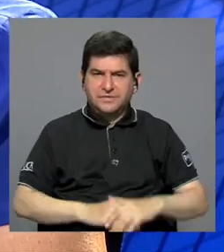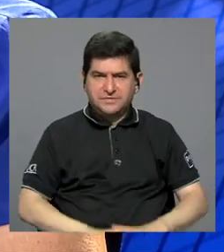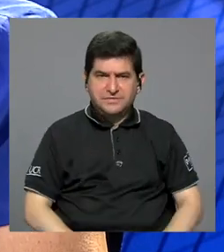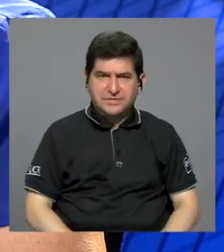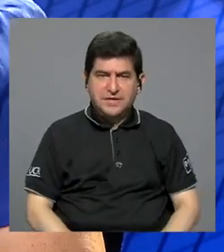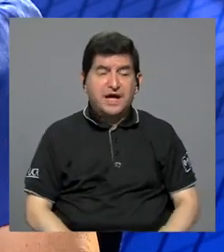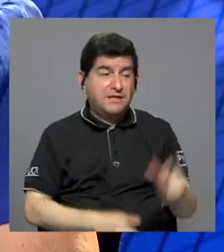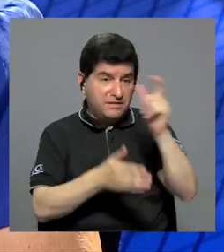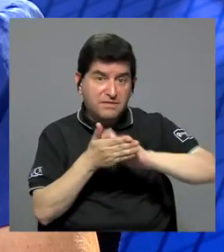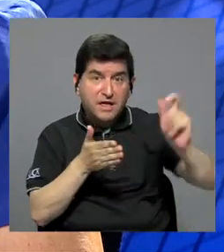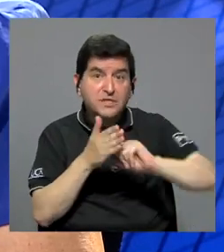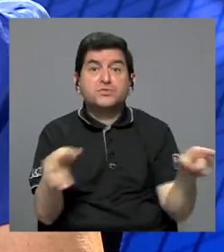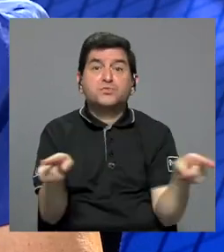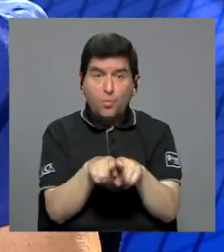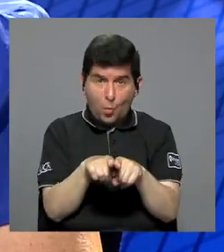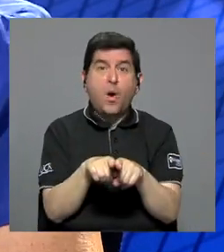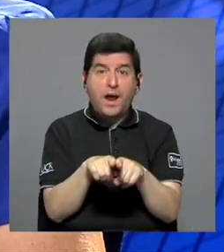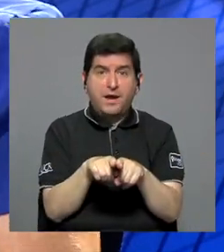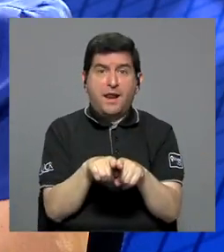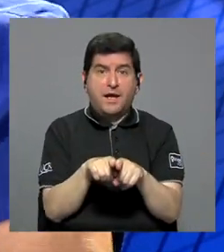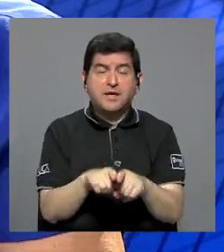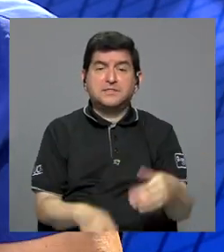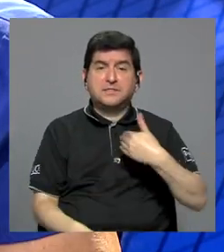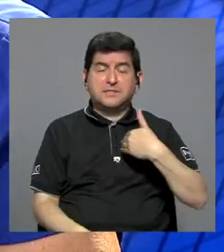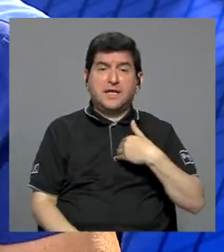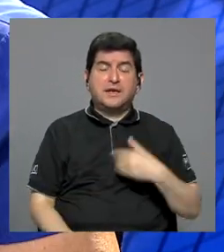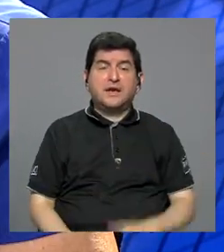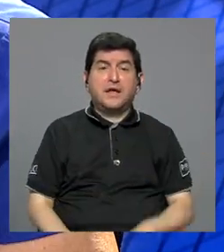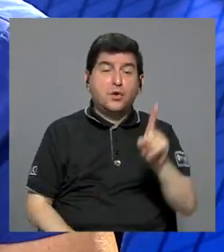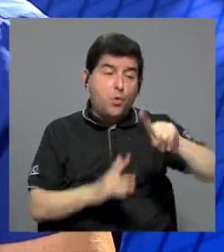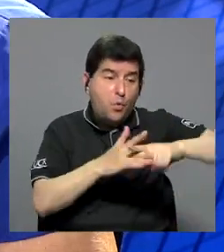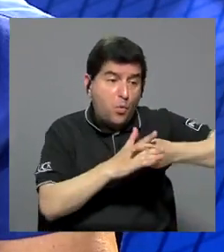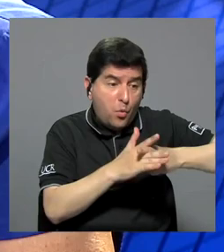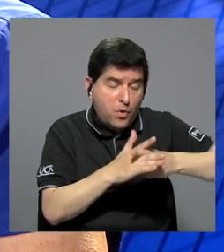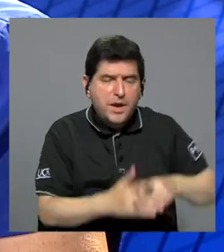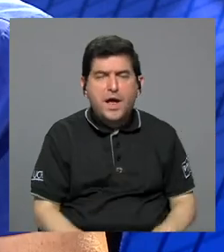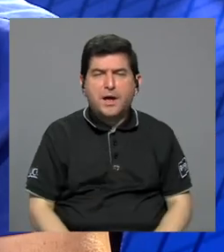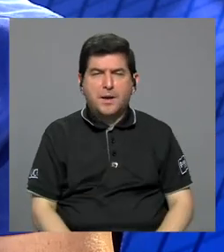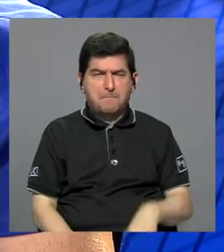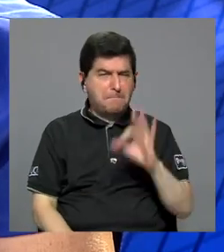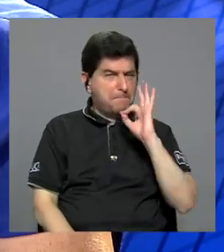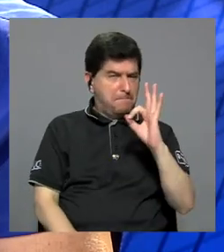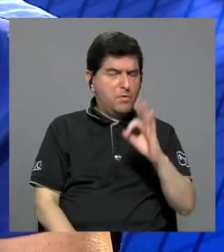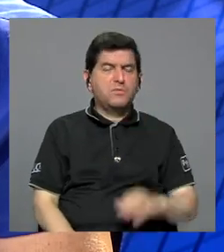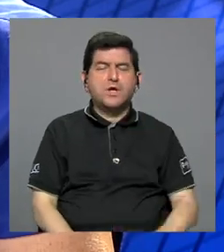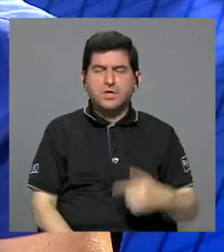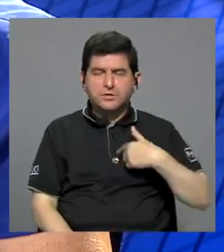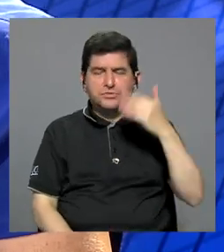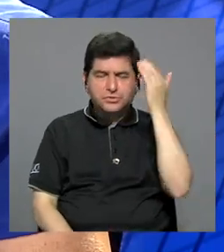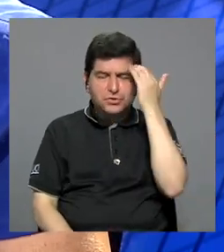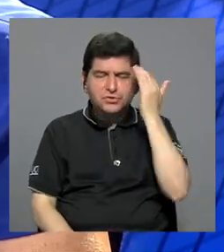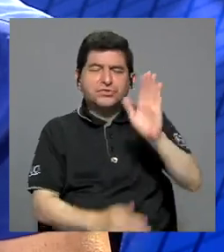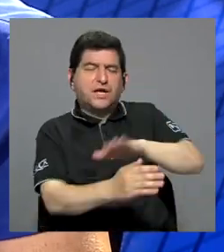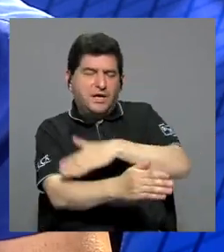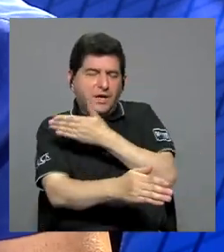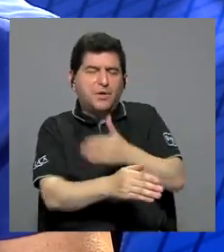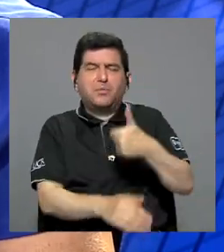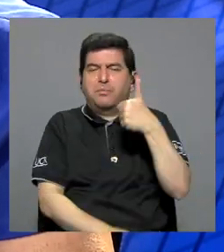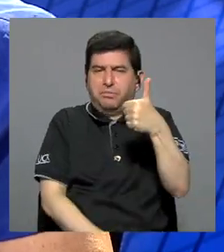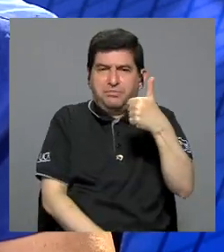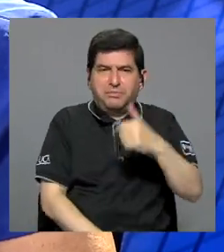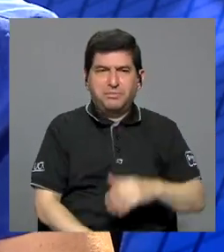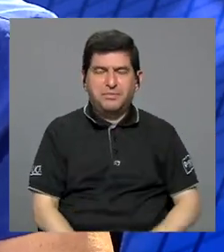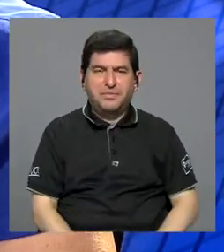universidades, las escuelas incluso, podamos contar con una herramienta, además de preciosa, que no tengo la duda de que tenga